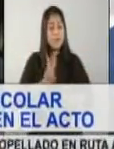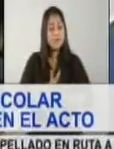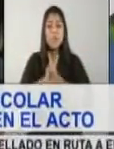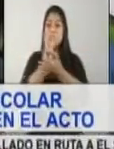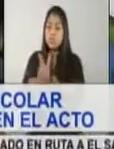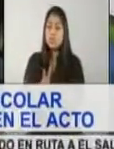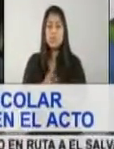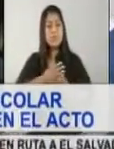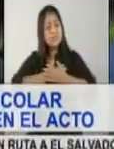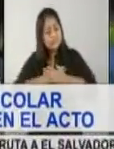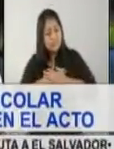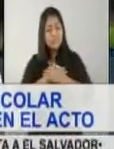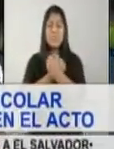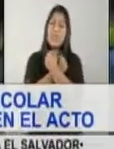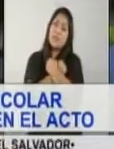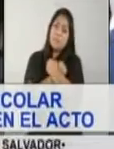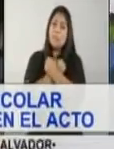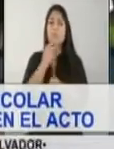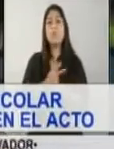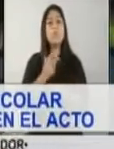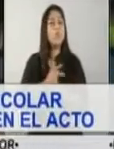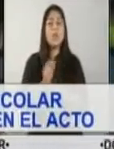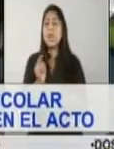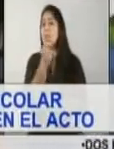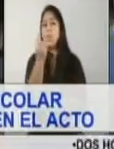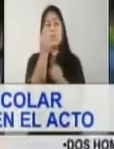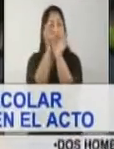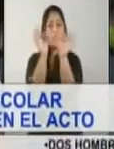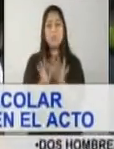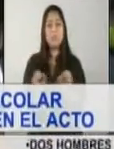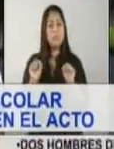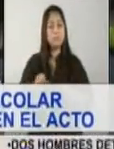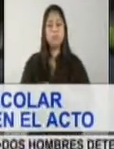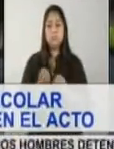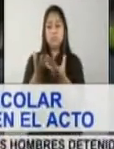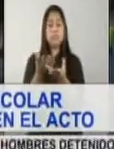cariño y amor por nuestra Guatemala. Es la única forma en la que podemos resolver los problemas.